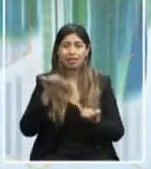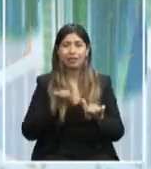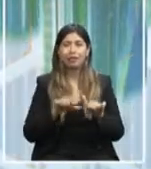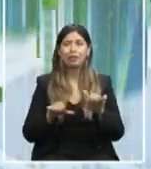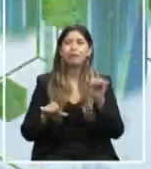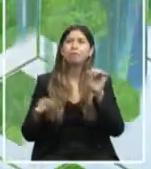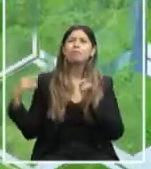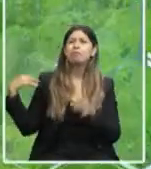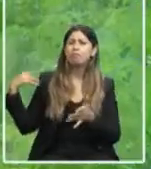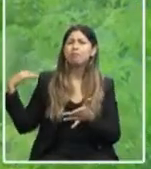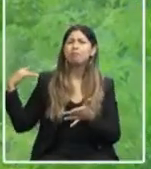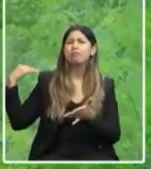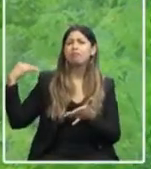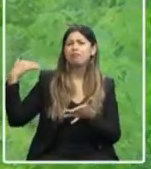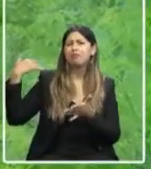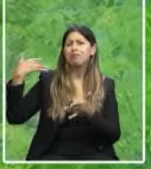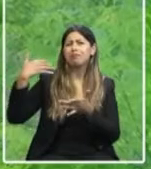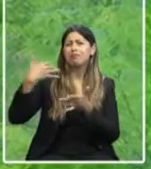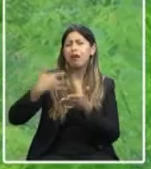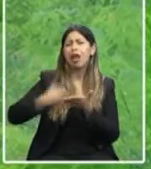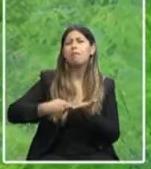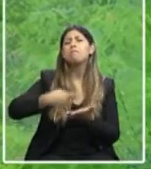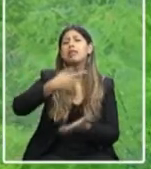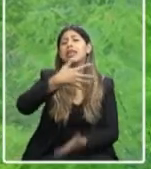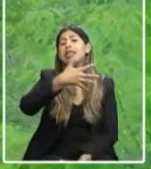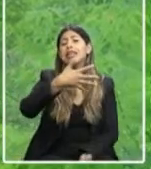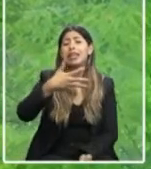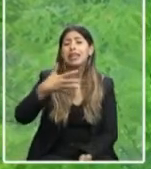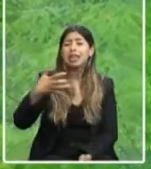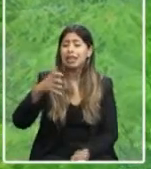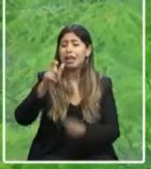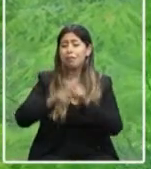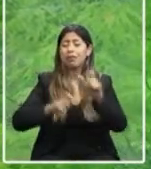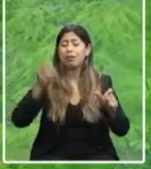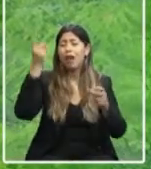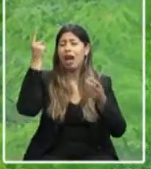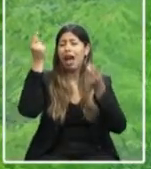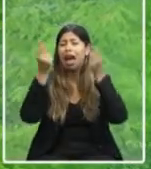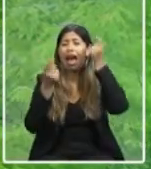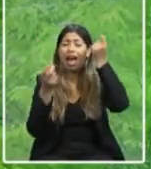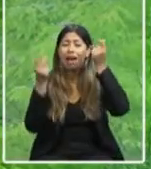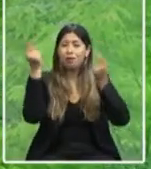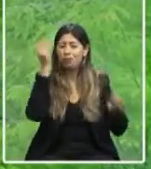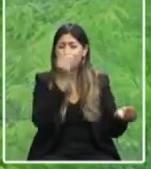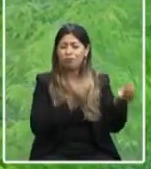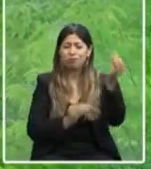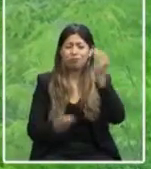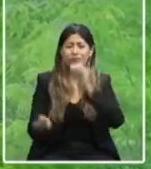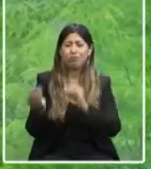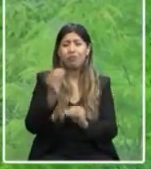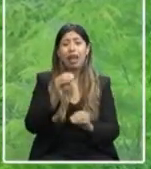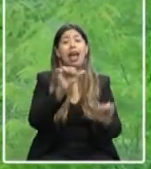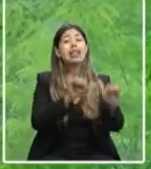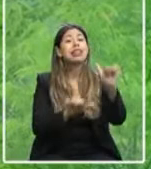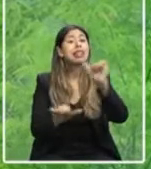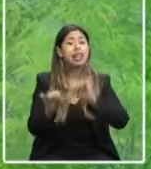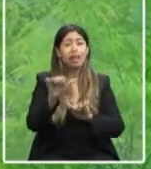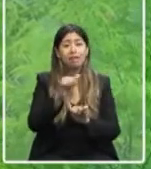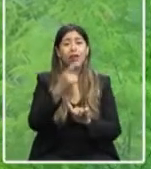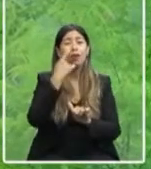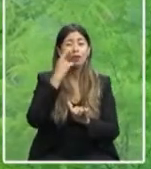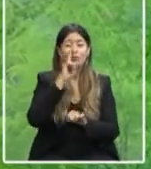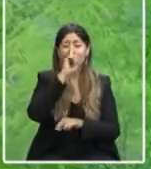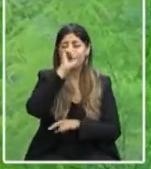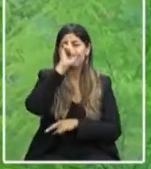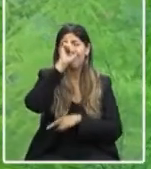vienen haciendo más de 1.500 autores científicos, conocedores tradicionales